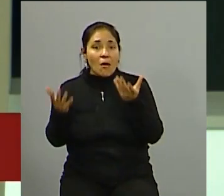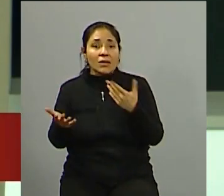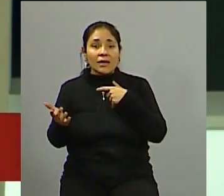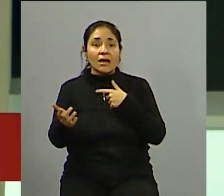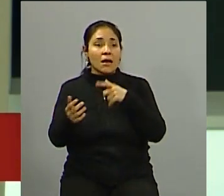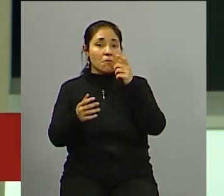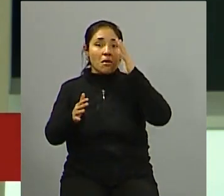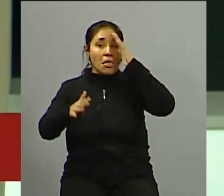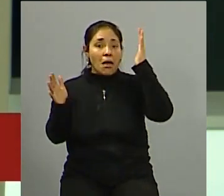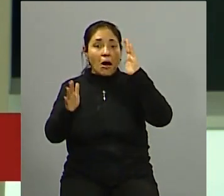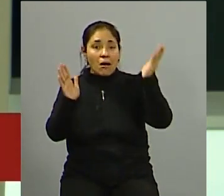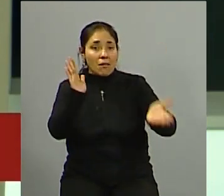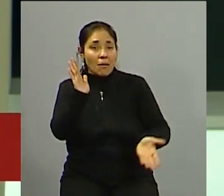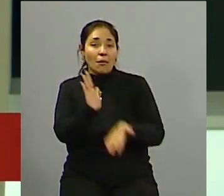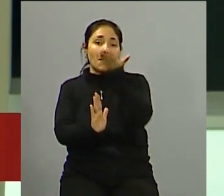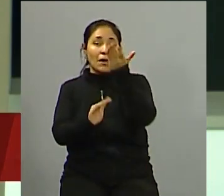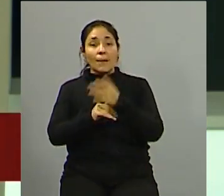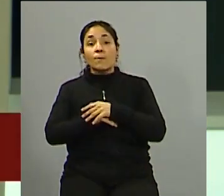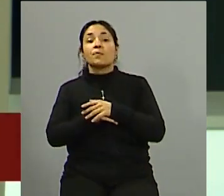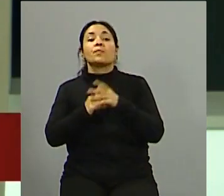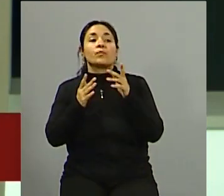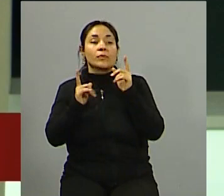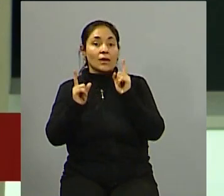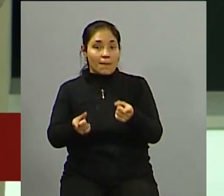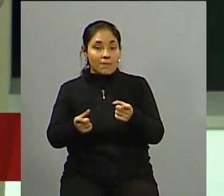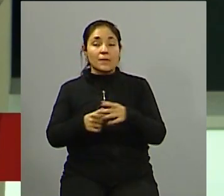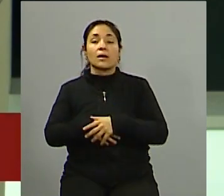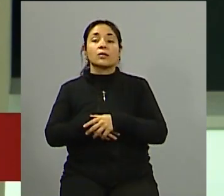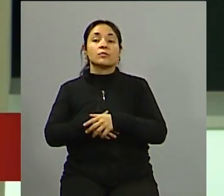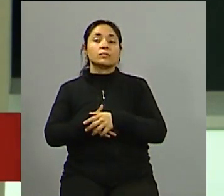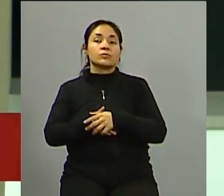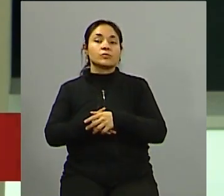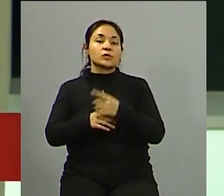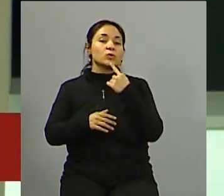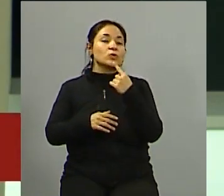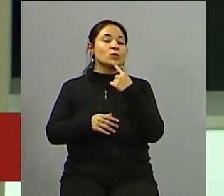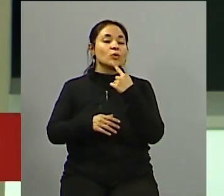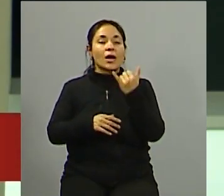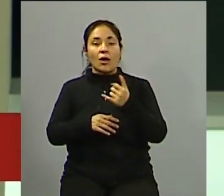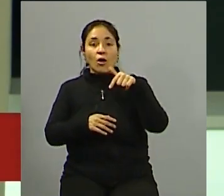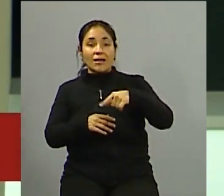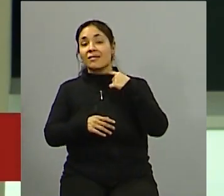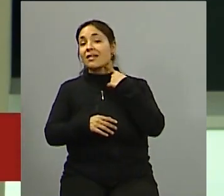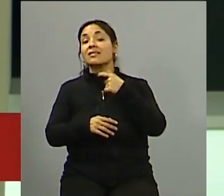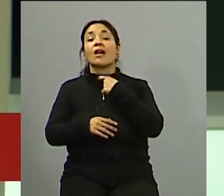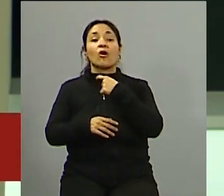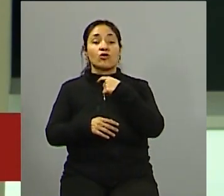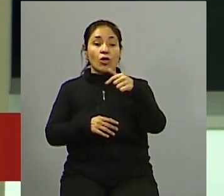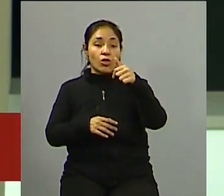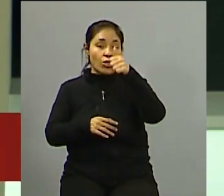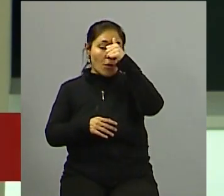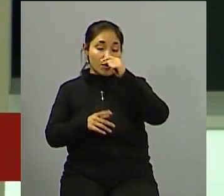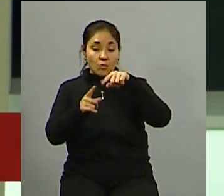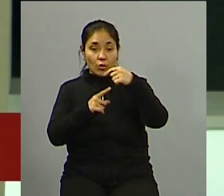tiempo se queda desactualizado. Y al mismo tiempo, especulativa, si hablamos de especulación, ahora el 13 de agosto, el próximo domingo, tenemos